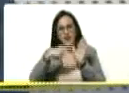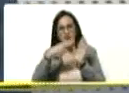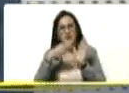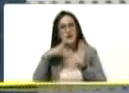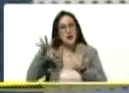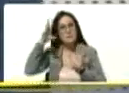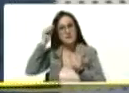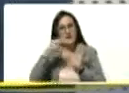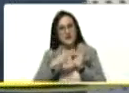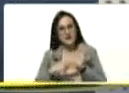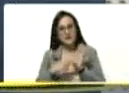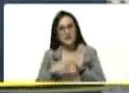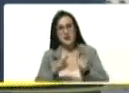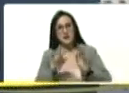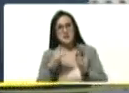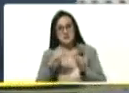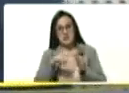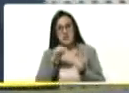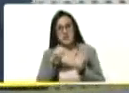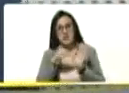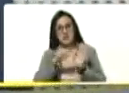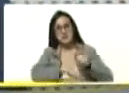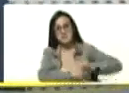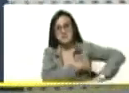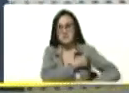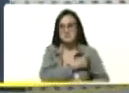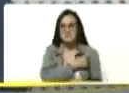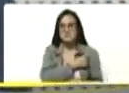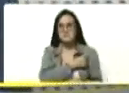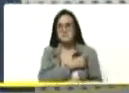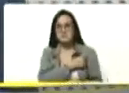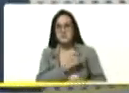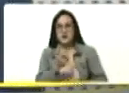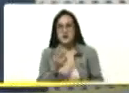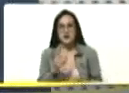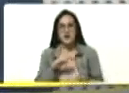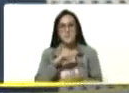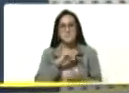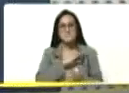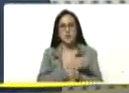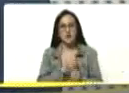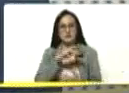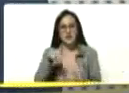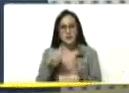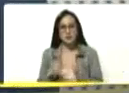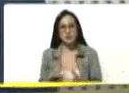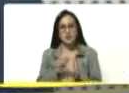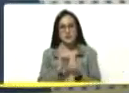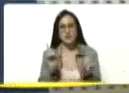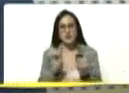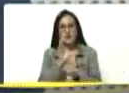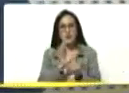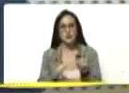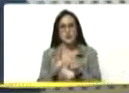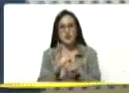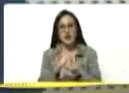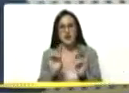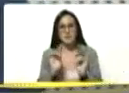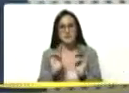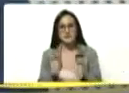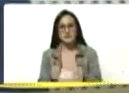alfabetización bajo el brazo, desde que una poderosa revolución democrática y cultural inició una